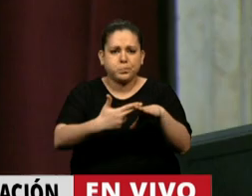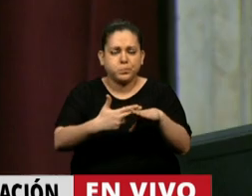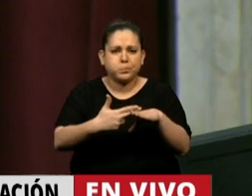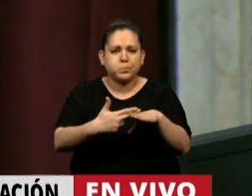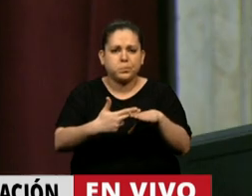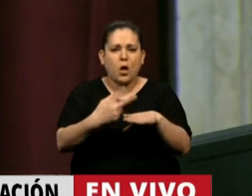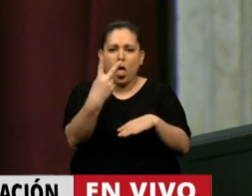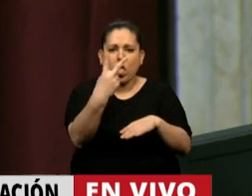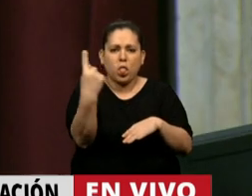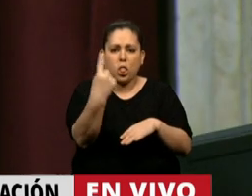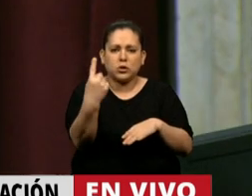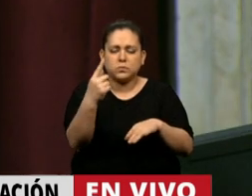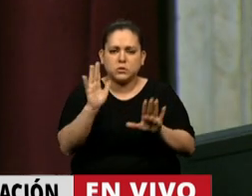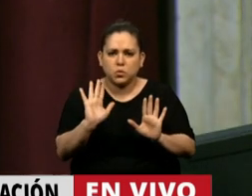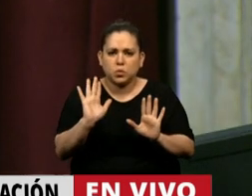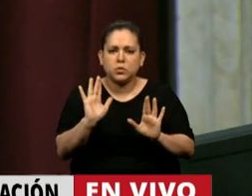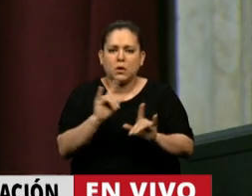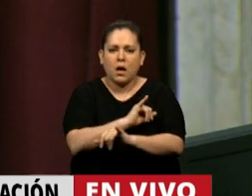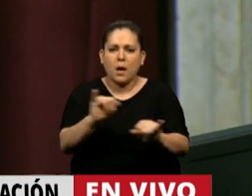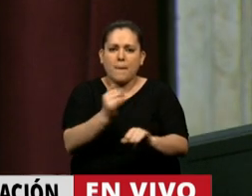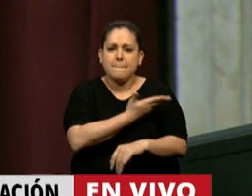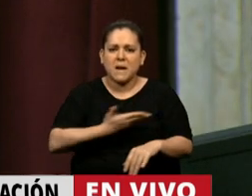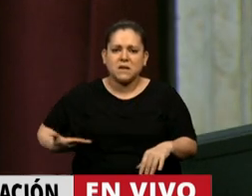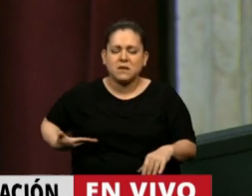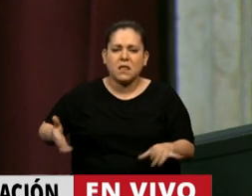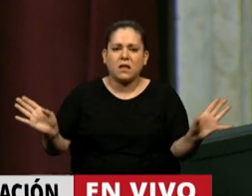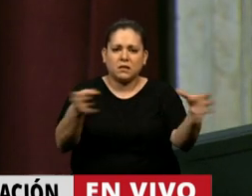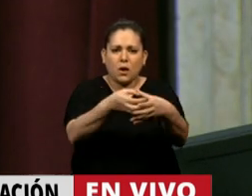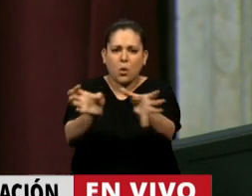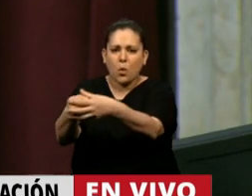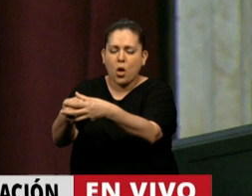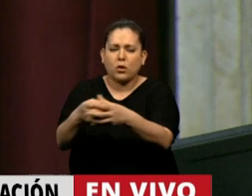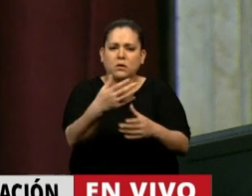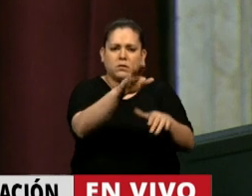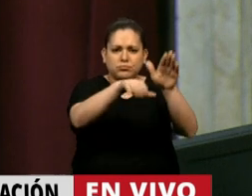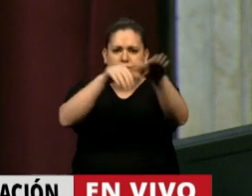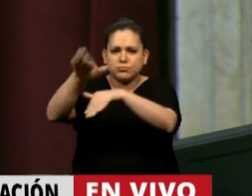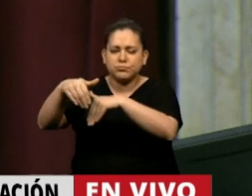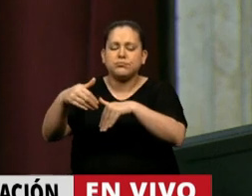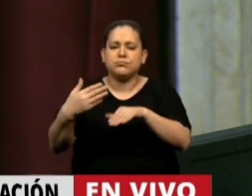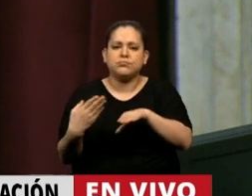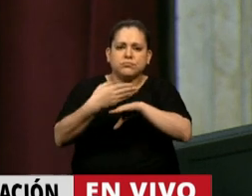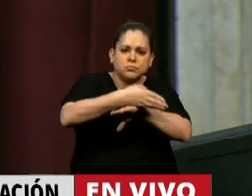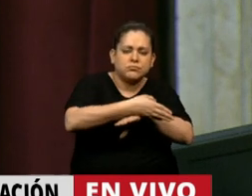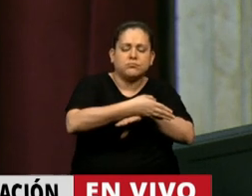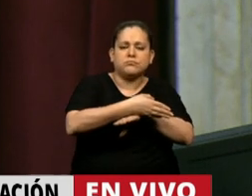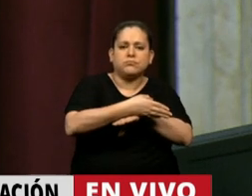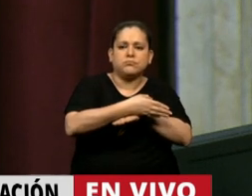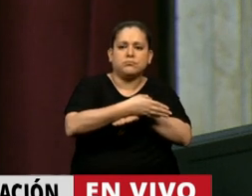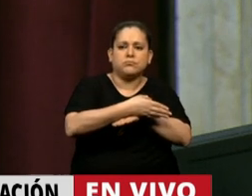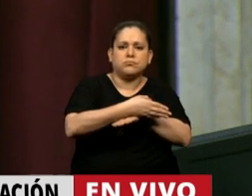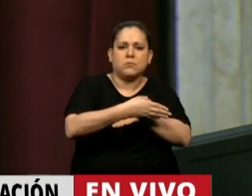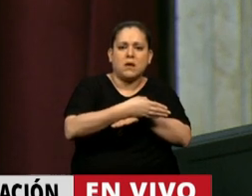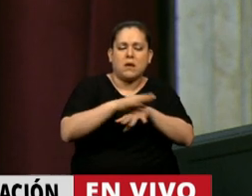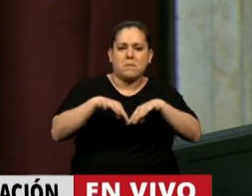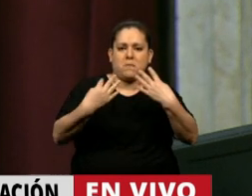las bancas de 2 minutos y a los presidentes de bloque si pueden venir atrás del